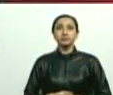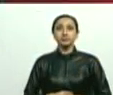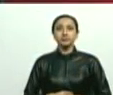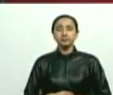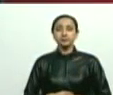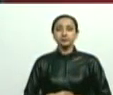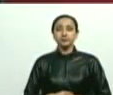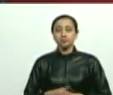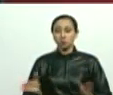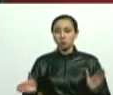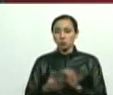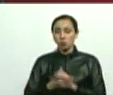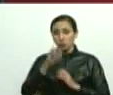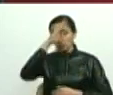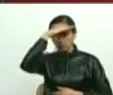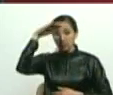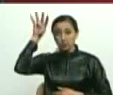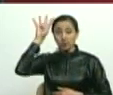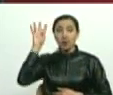camarada Diosdado Cabello Rondón,